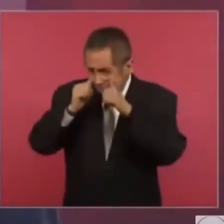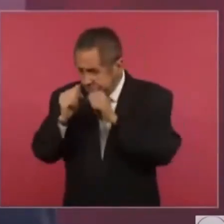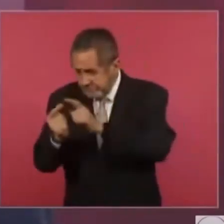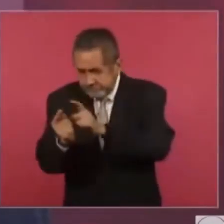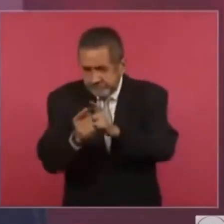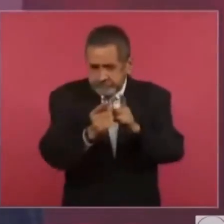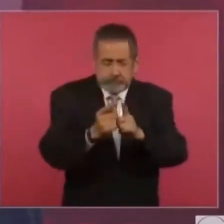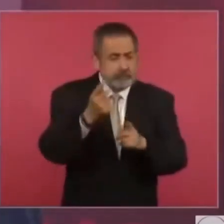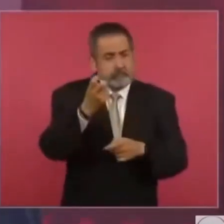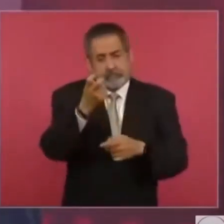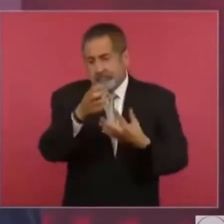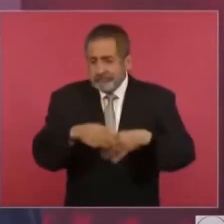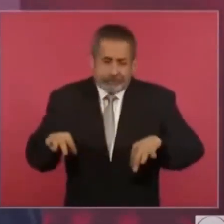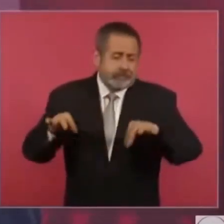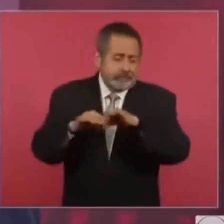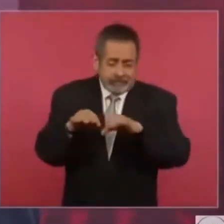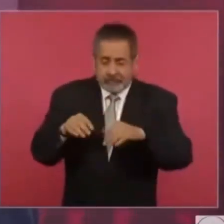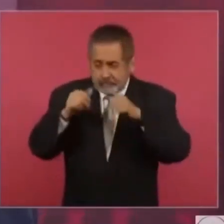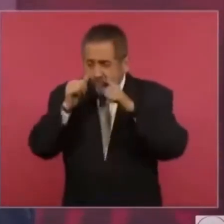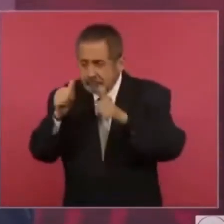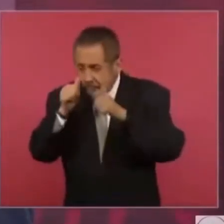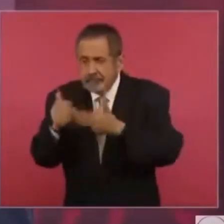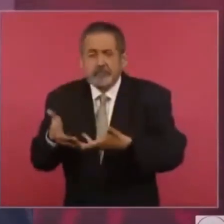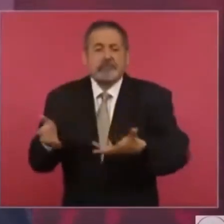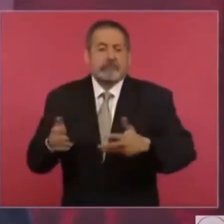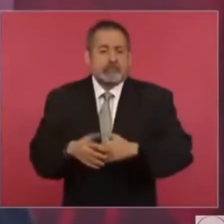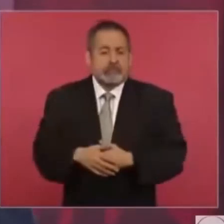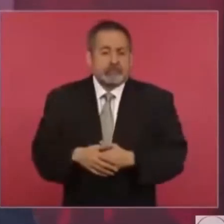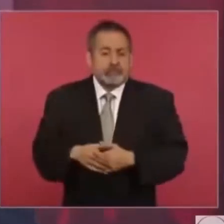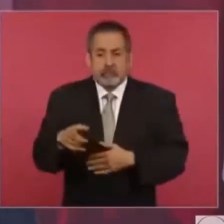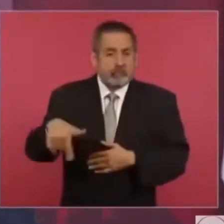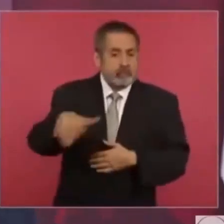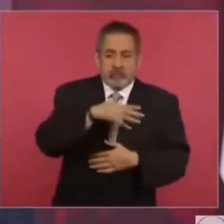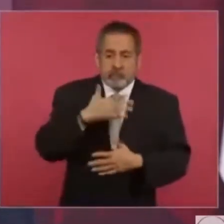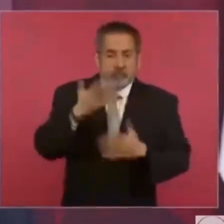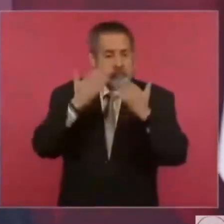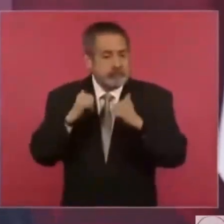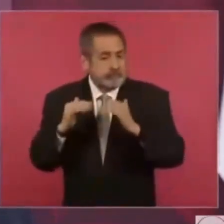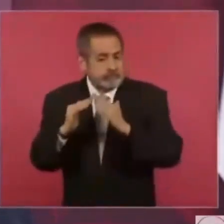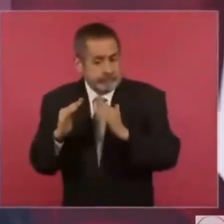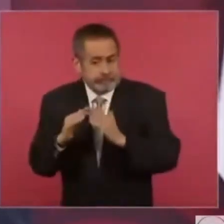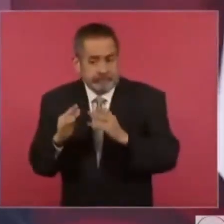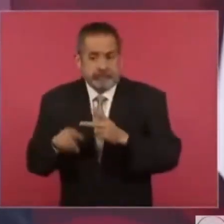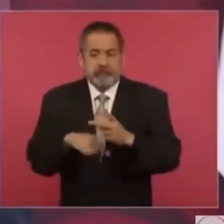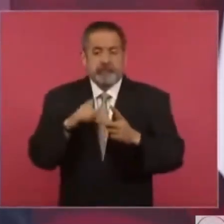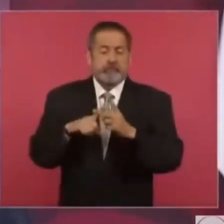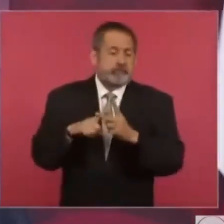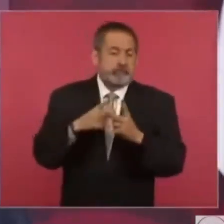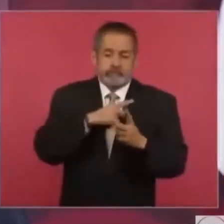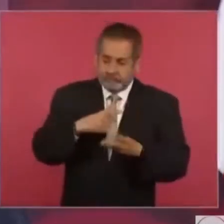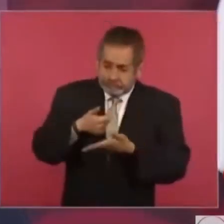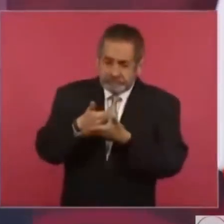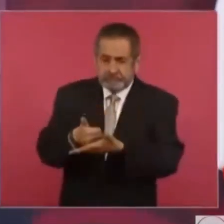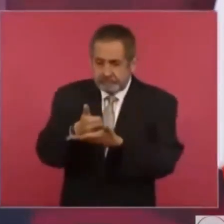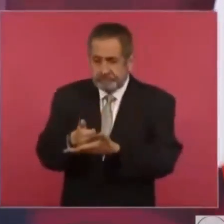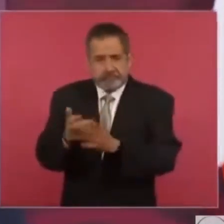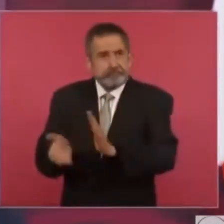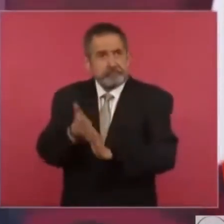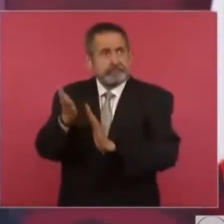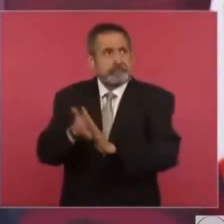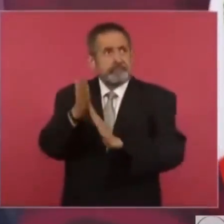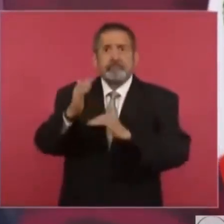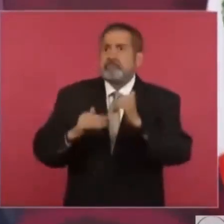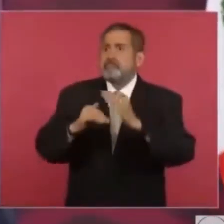Eso es lo más importante, que se quedaron sin vivienda, que hay que ayudarlos para construir